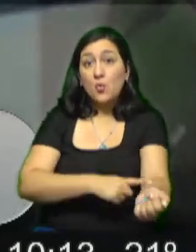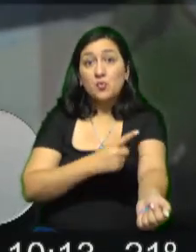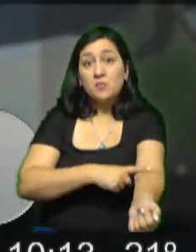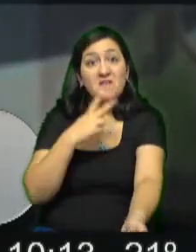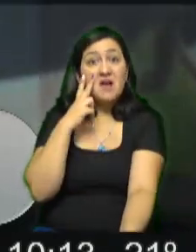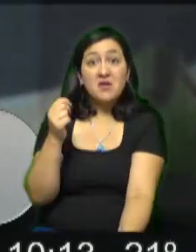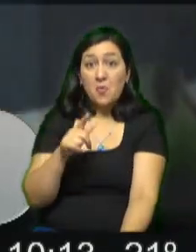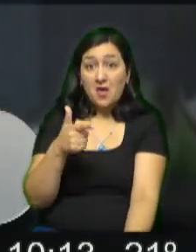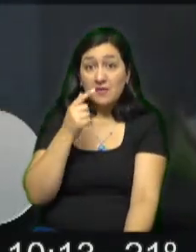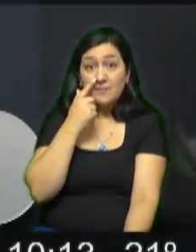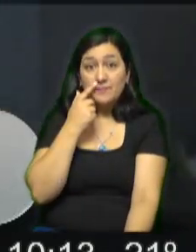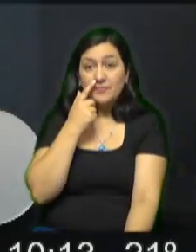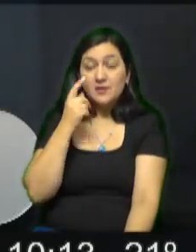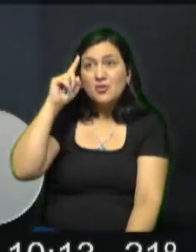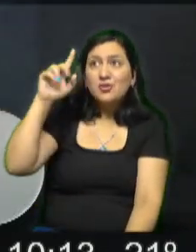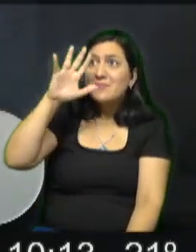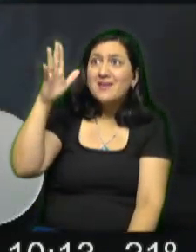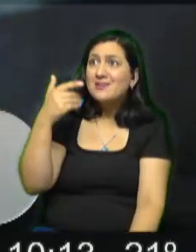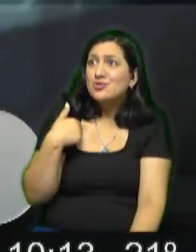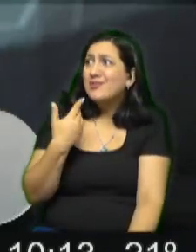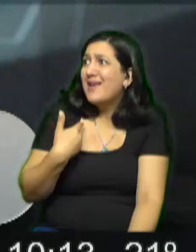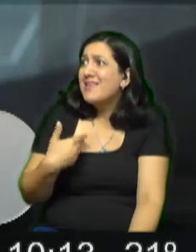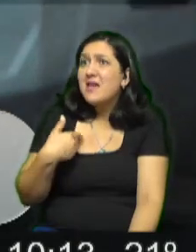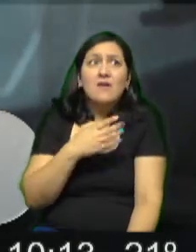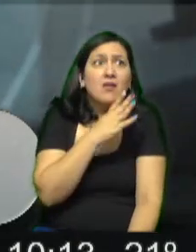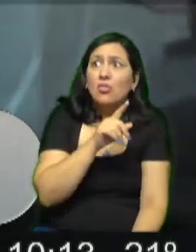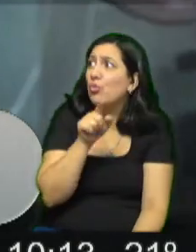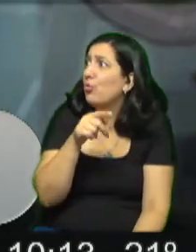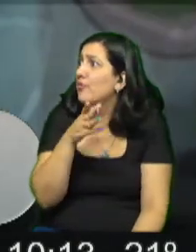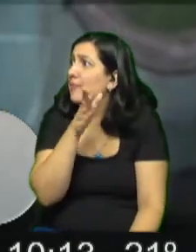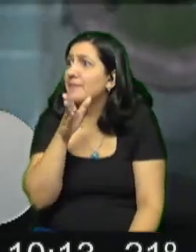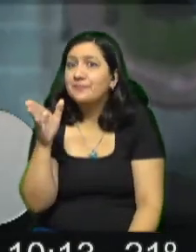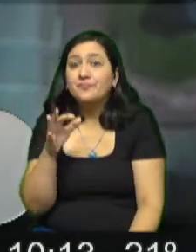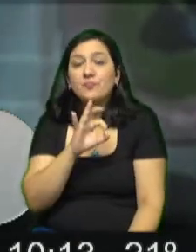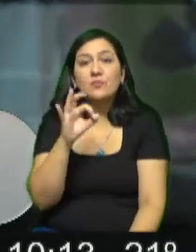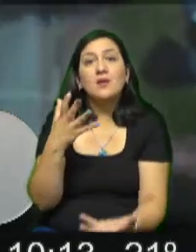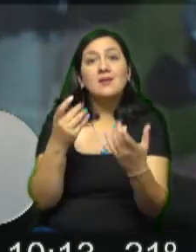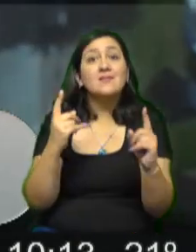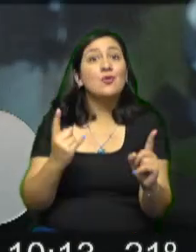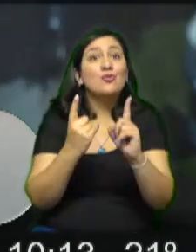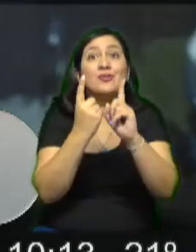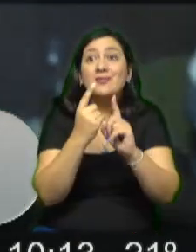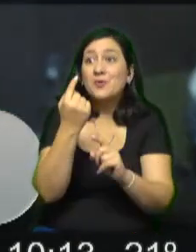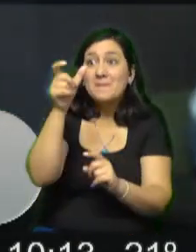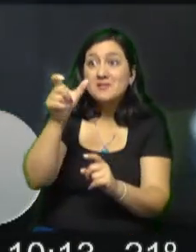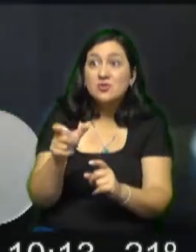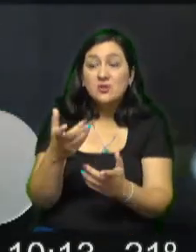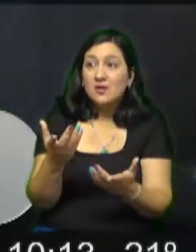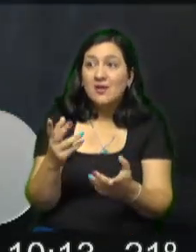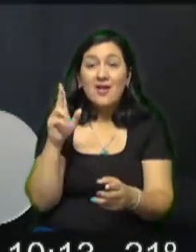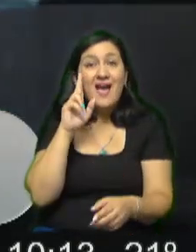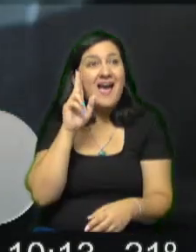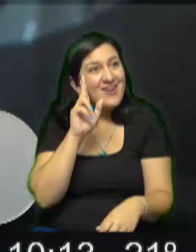no hay bares. Y no te imaginas cómo extrañaba eso. Uno sale o se quiere encontrar, excitarse con alguien y no lo puedes decir, no, bueno, nos